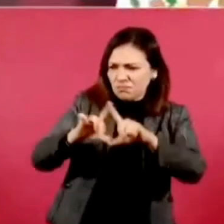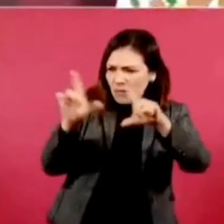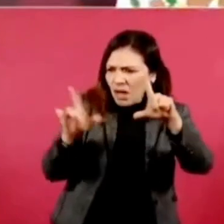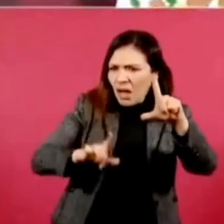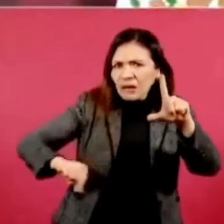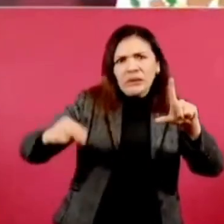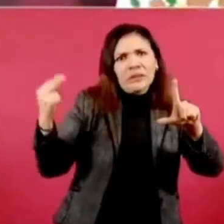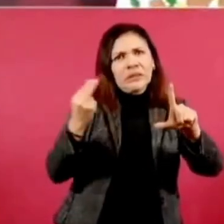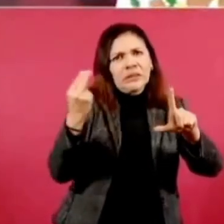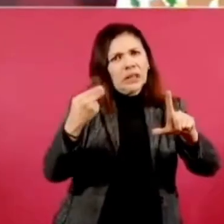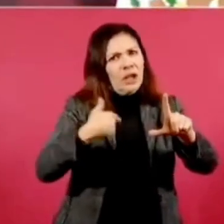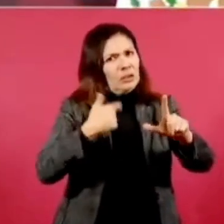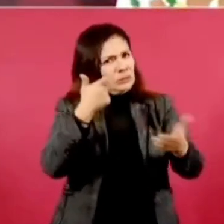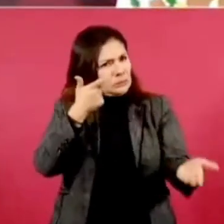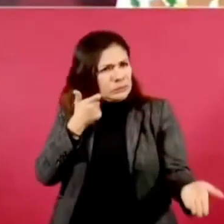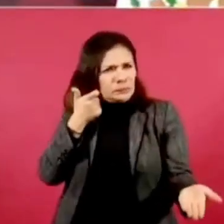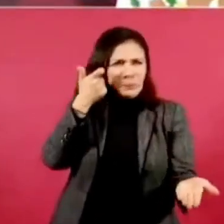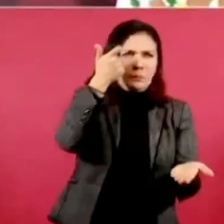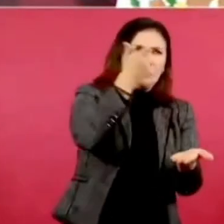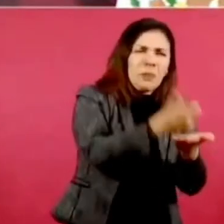una retribución